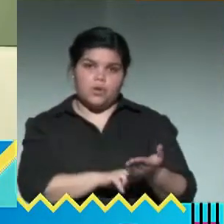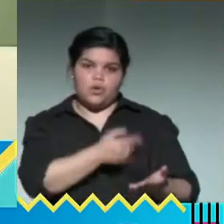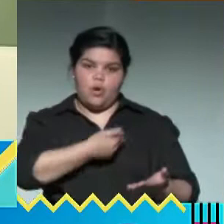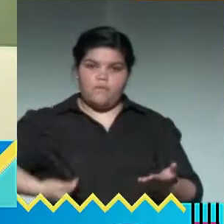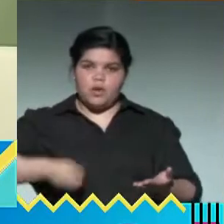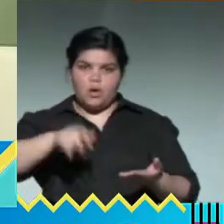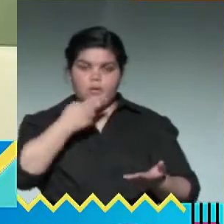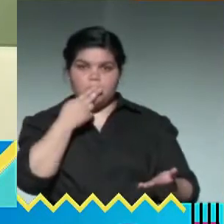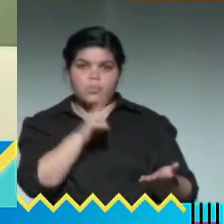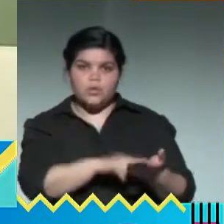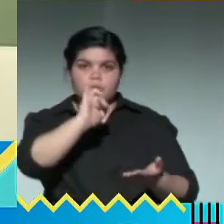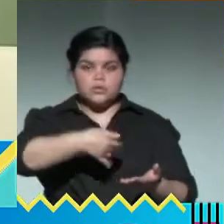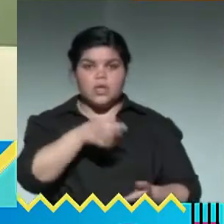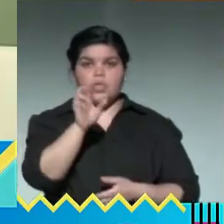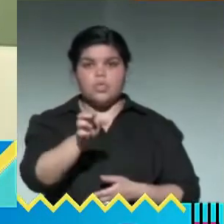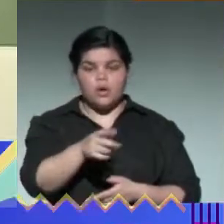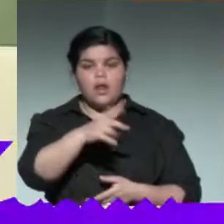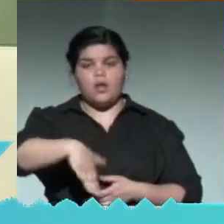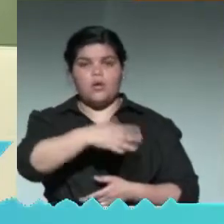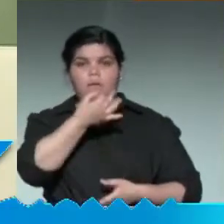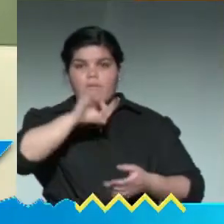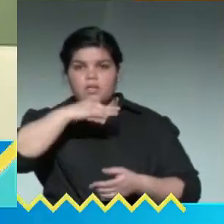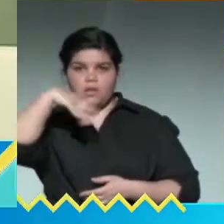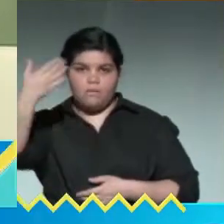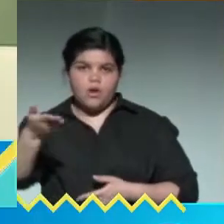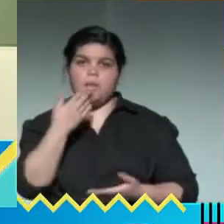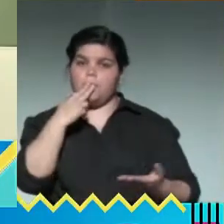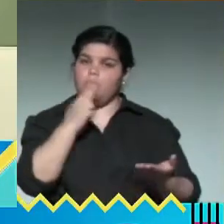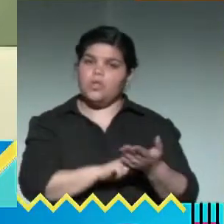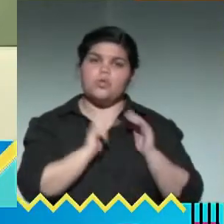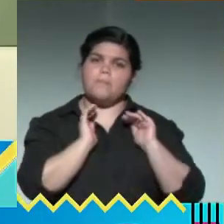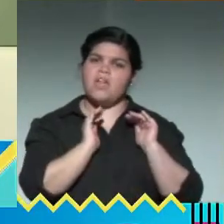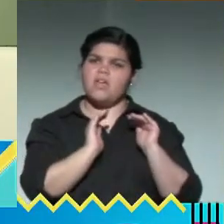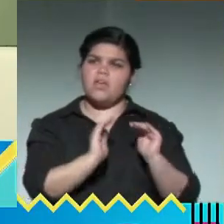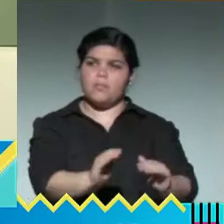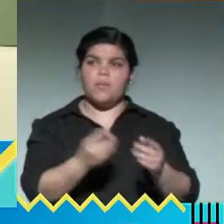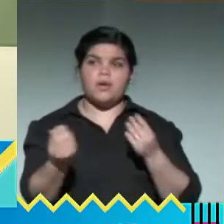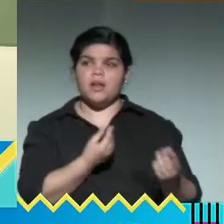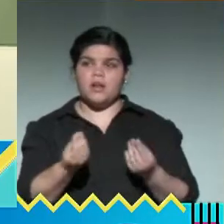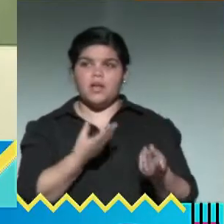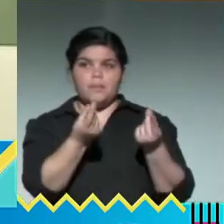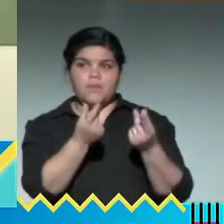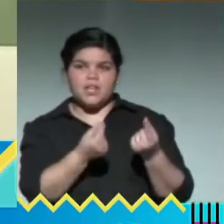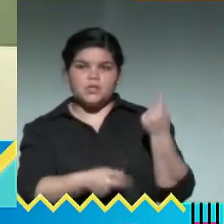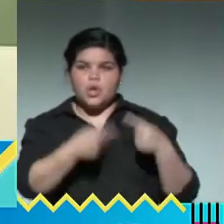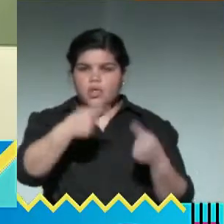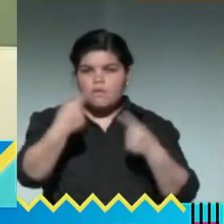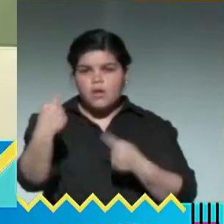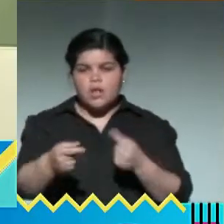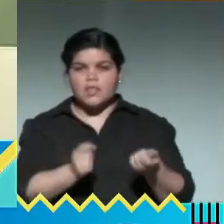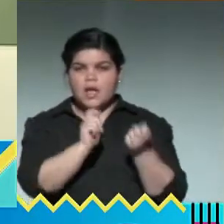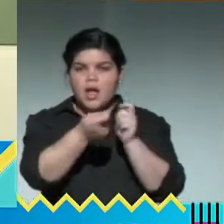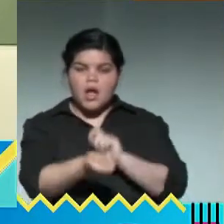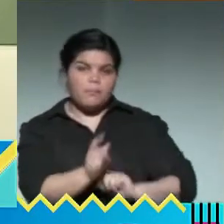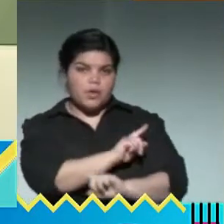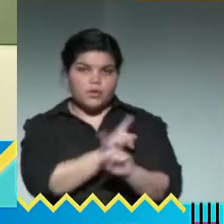del aumento del dólar, que son los sectores exportadores, un impuesto de suma fija, intentando no distorsionar los precios relativos y las